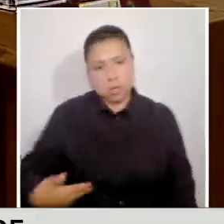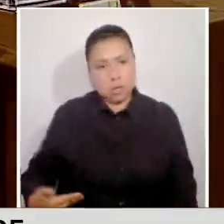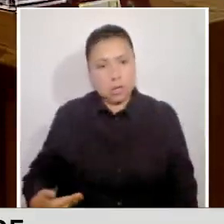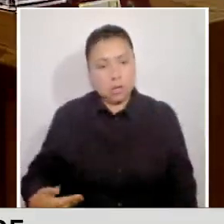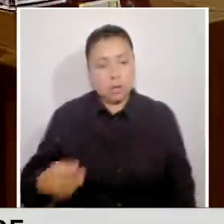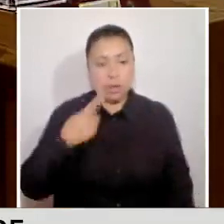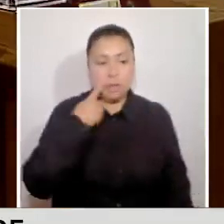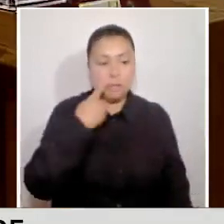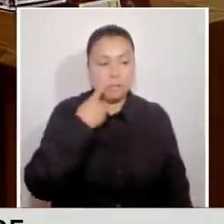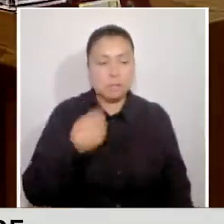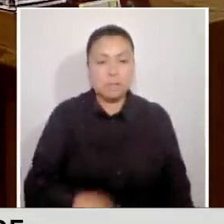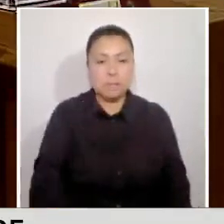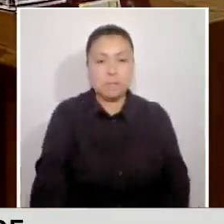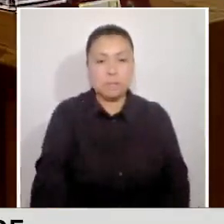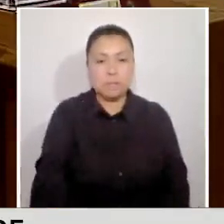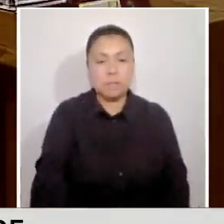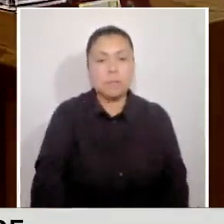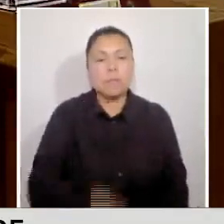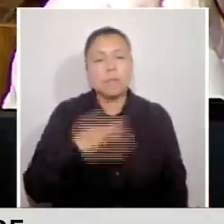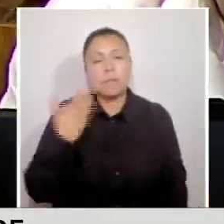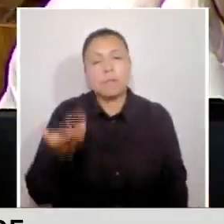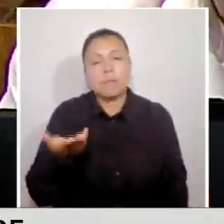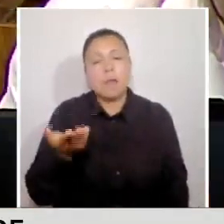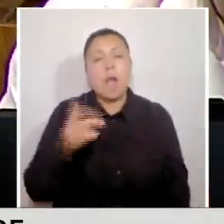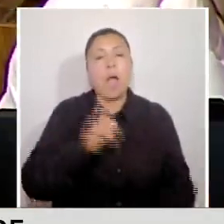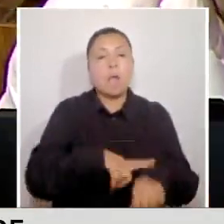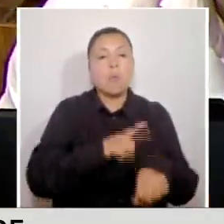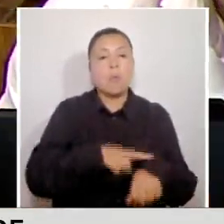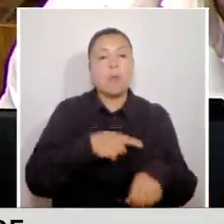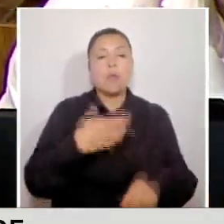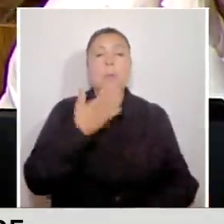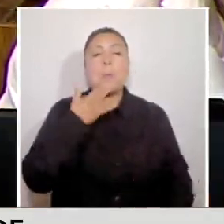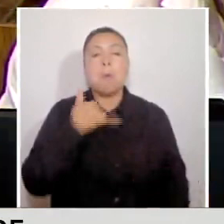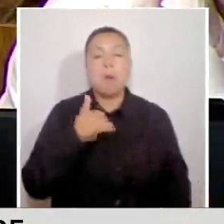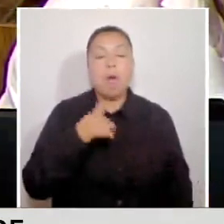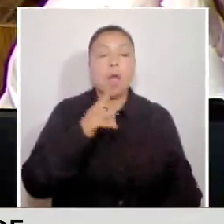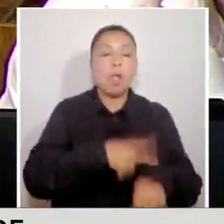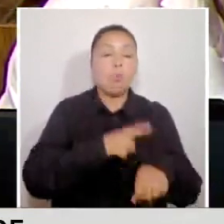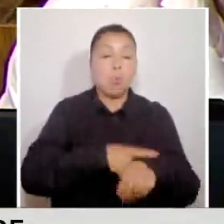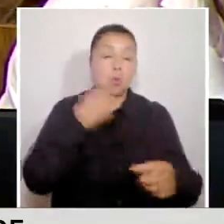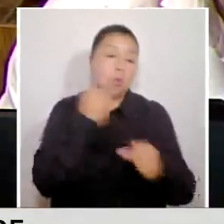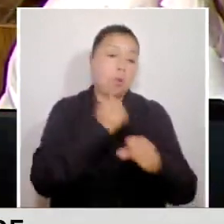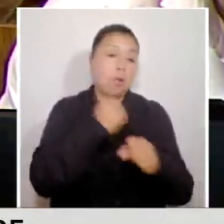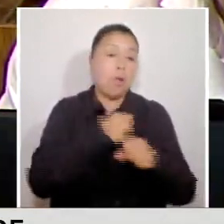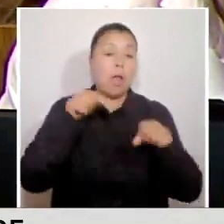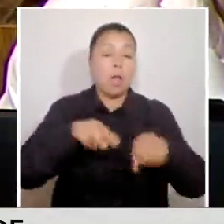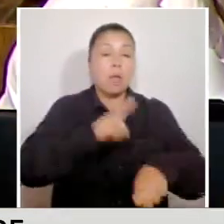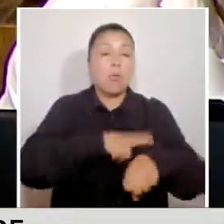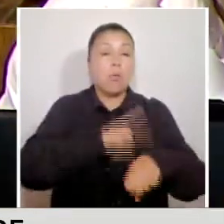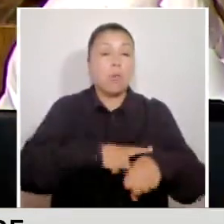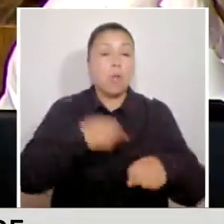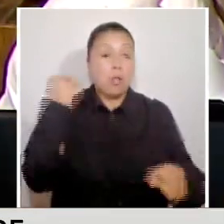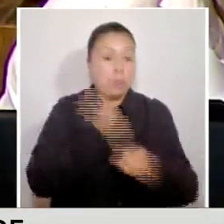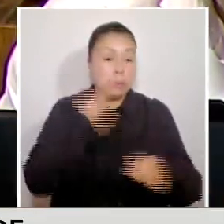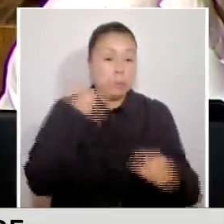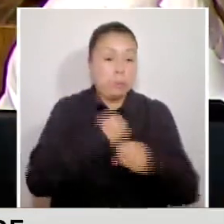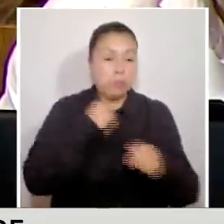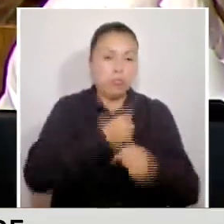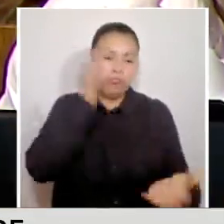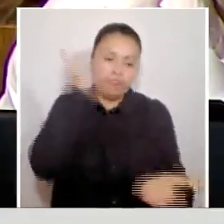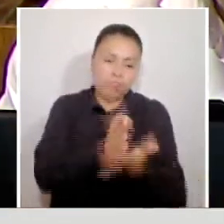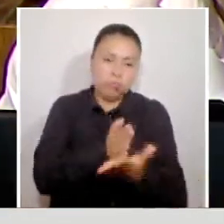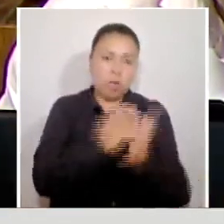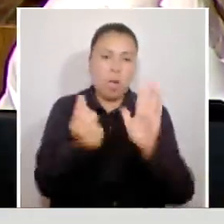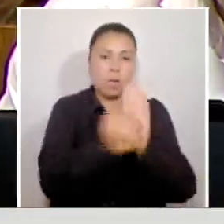presidente Mira Hay momentos para bromear y hay momentos para trabajar y este es un momento en que hay que trabajar y ser riguroso el artículo